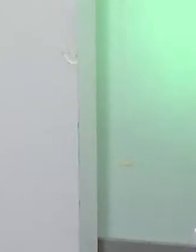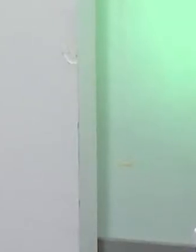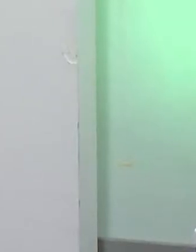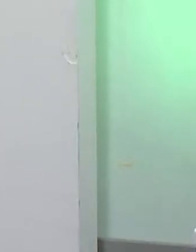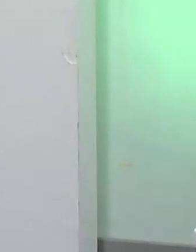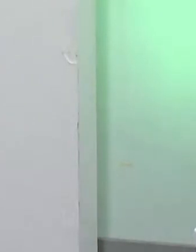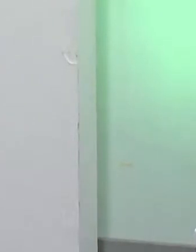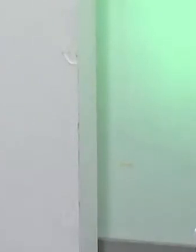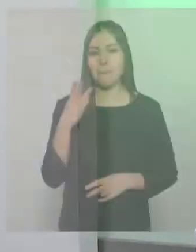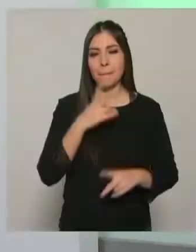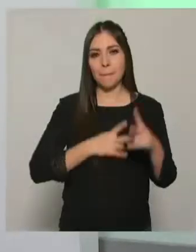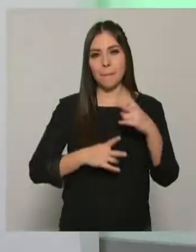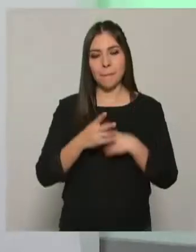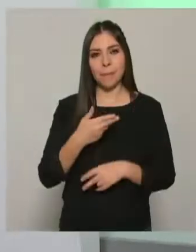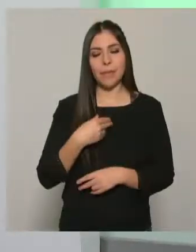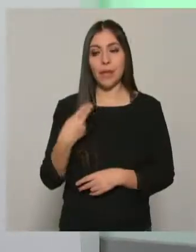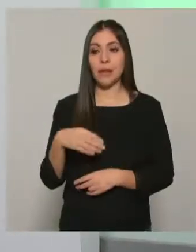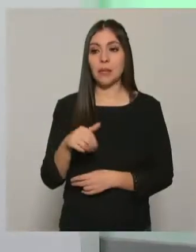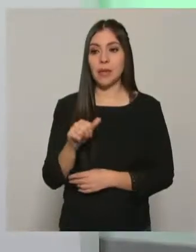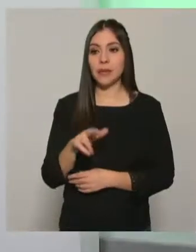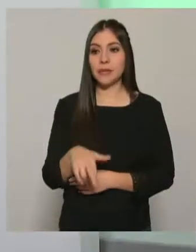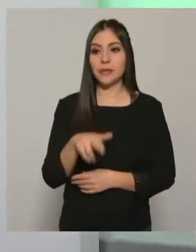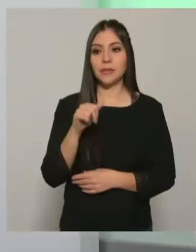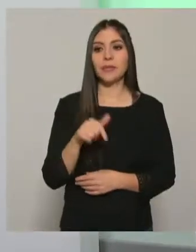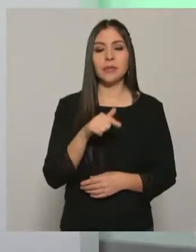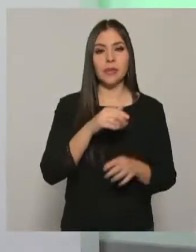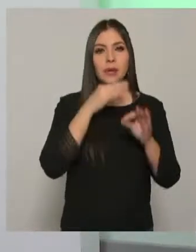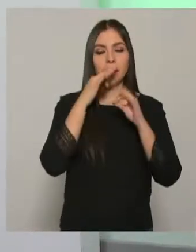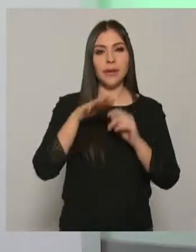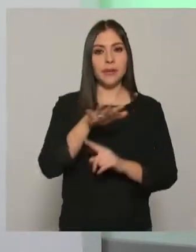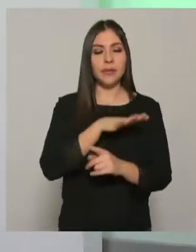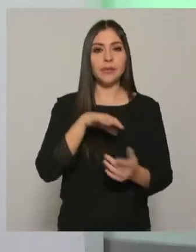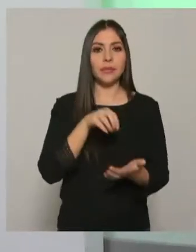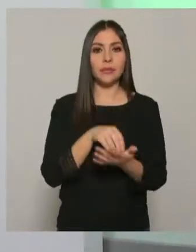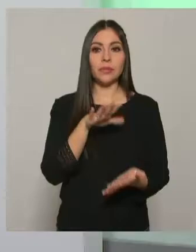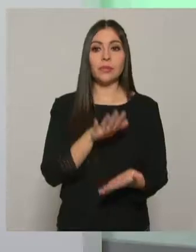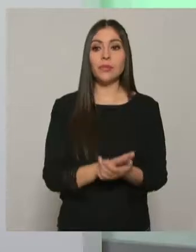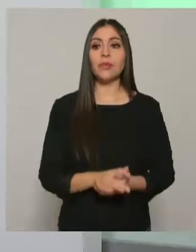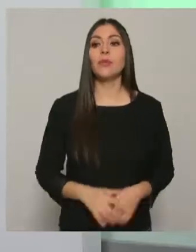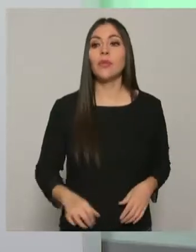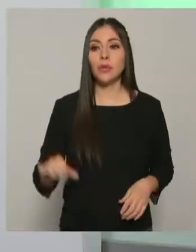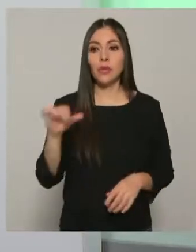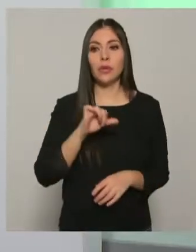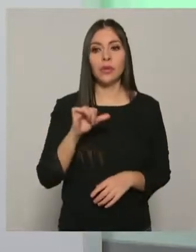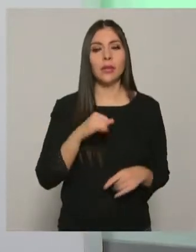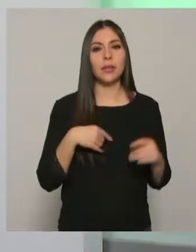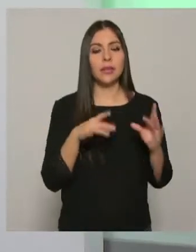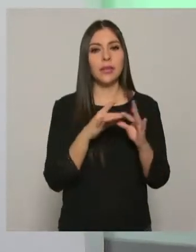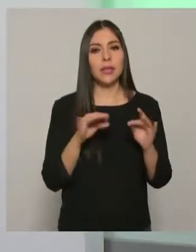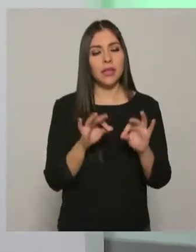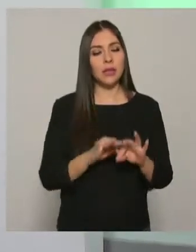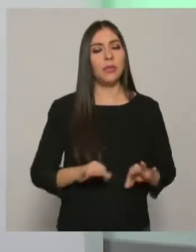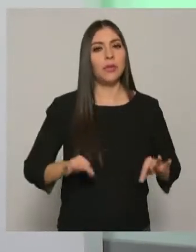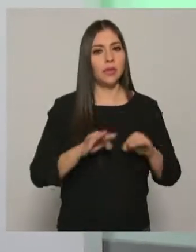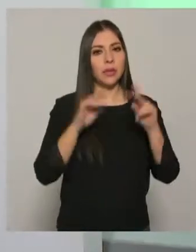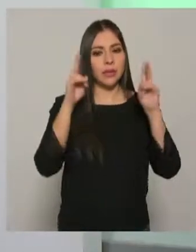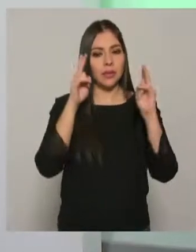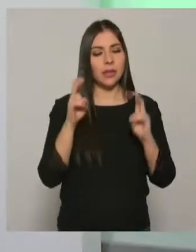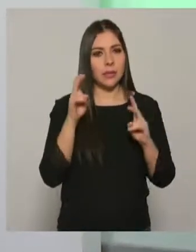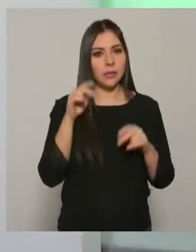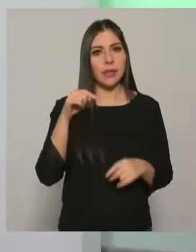Bienvenidas, bienvenidos, ¿qué tal? Soy Mariana Escobedo y esto es Agenda y Contexto. El día de hoy vamos a tener un tema muy importante en